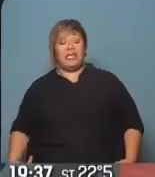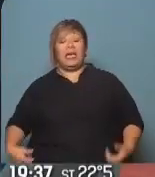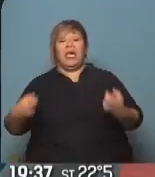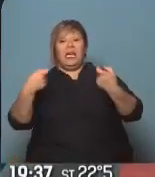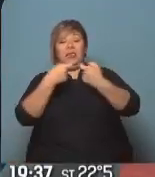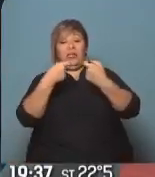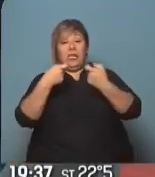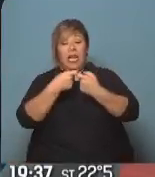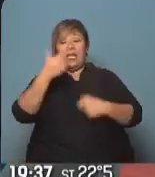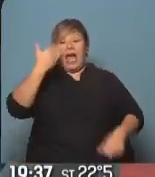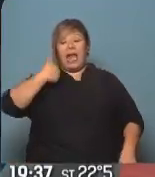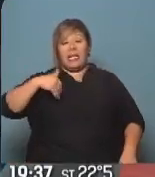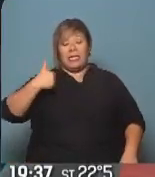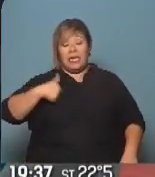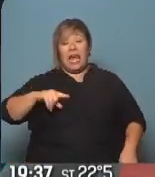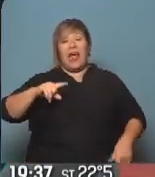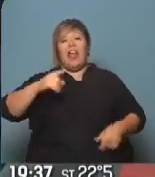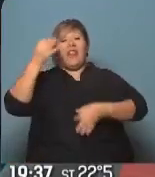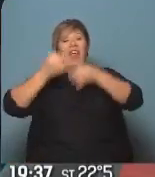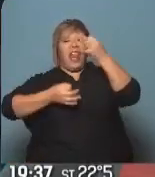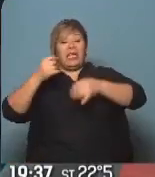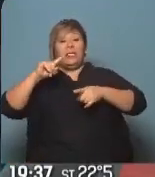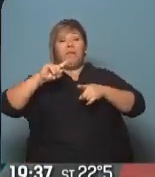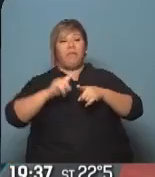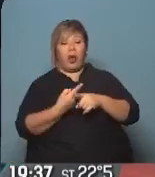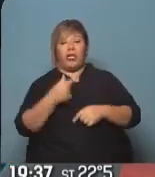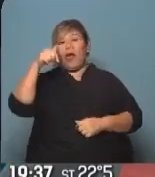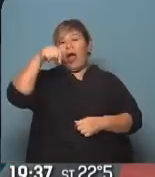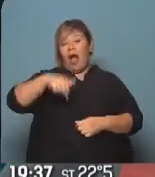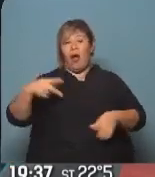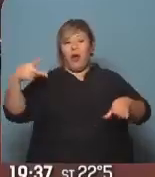de Análisis Político, con el cual hacemos una breve pausa en el Noticiero Central y enseguida seguimos.